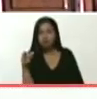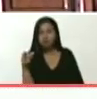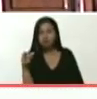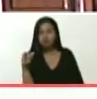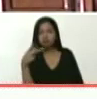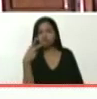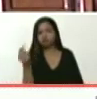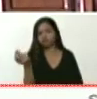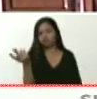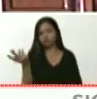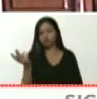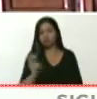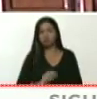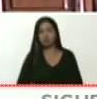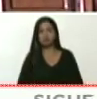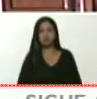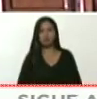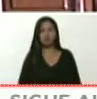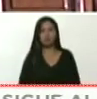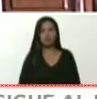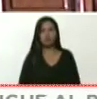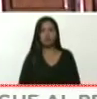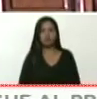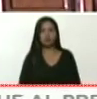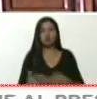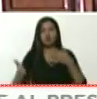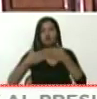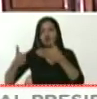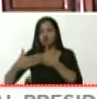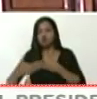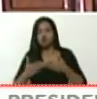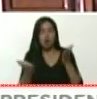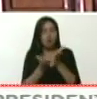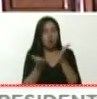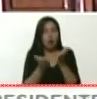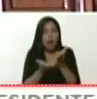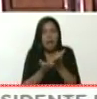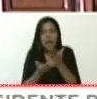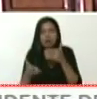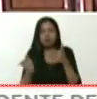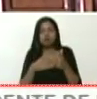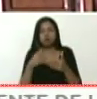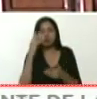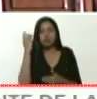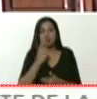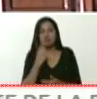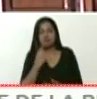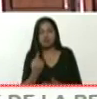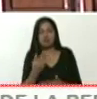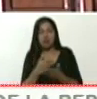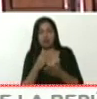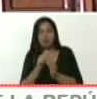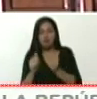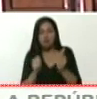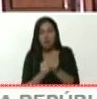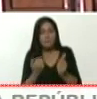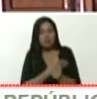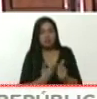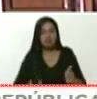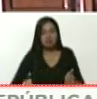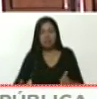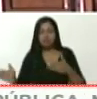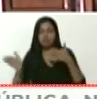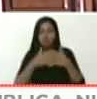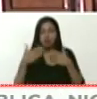Ni de broma. Están cerrando escuelas, más bien. Iván Duque, el subpresidente de Colombia, Iván Duque,